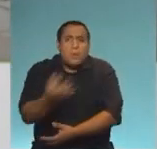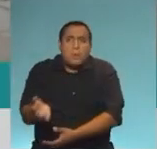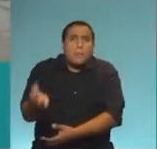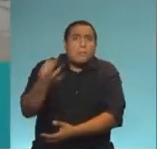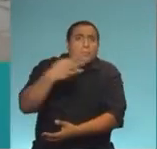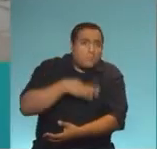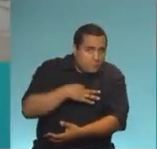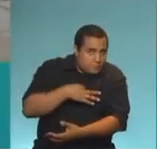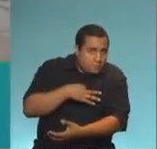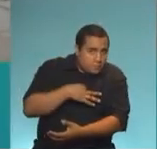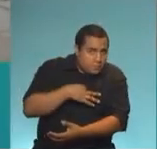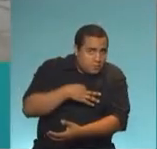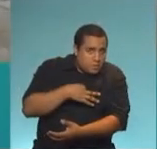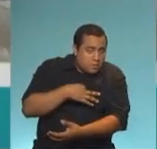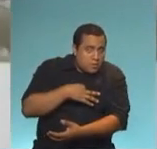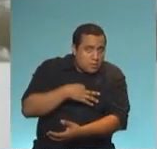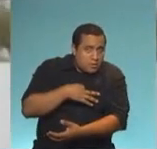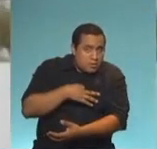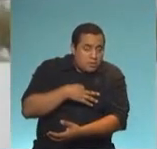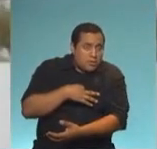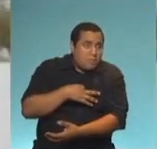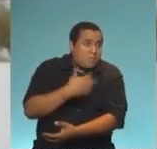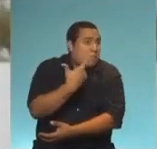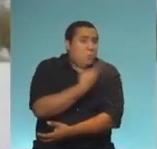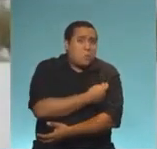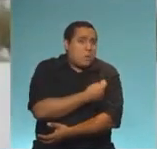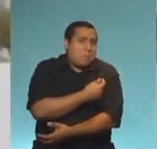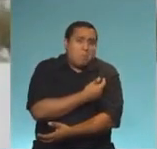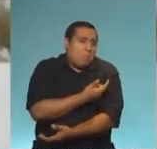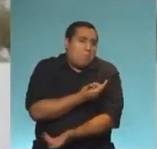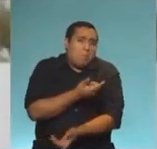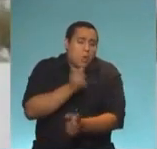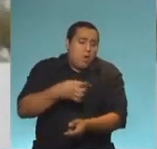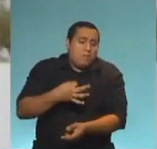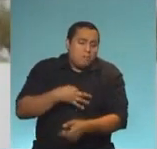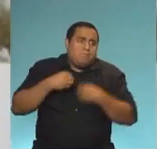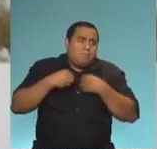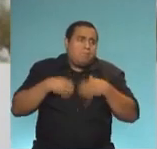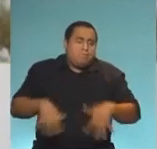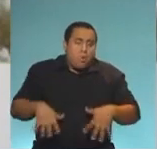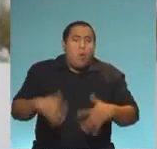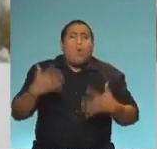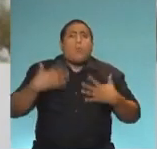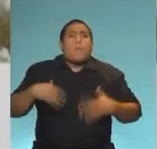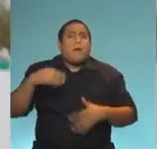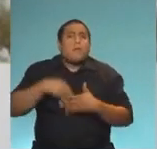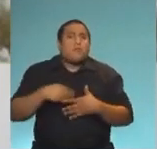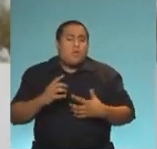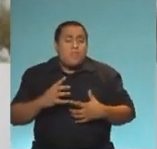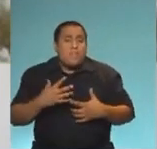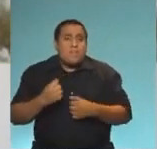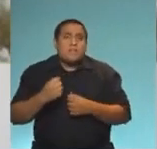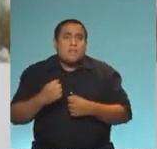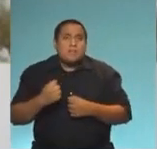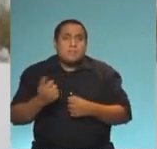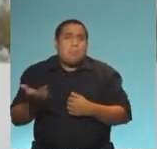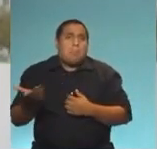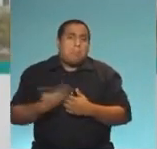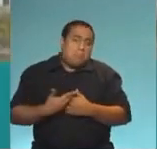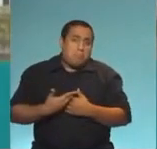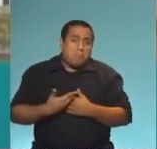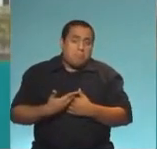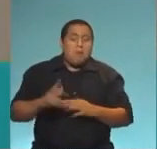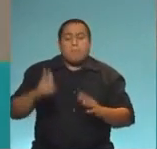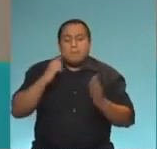posible que estas variantes escapen a los mecanismos de defensa habituales que tiene el individuo? Bueno, se han realizado